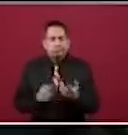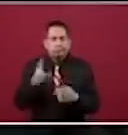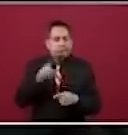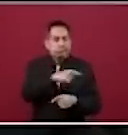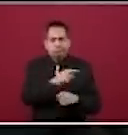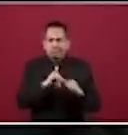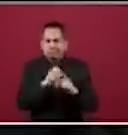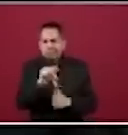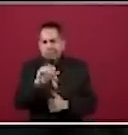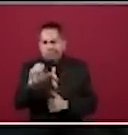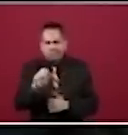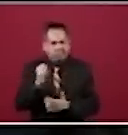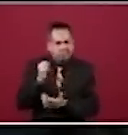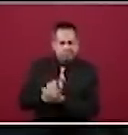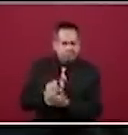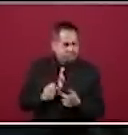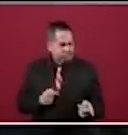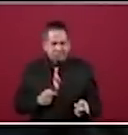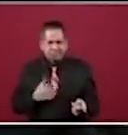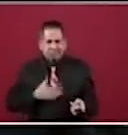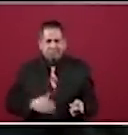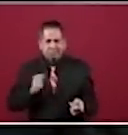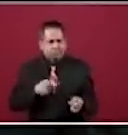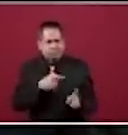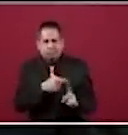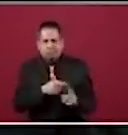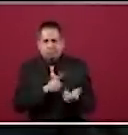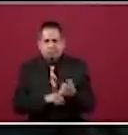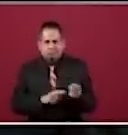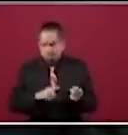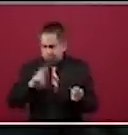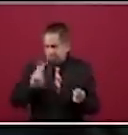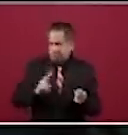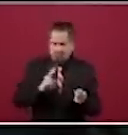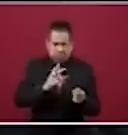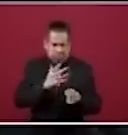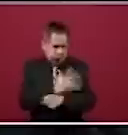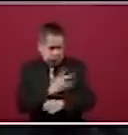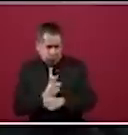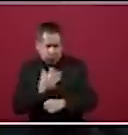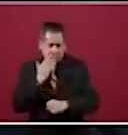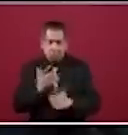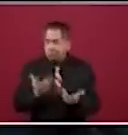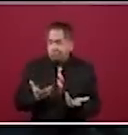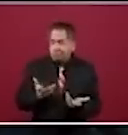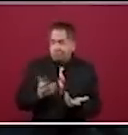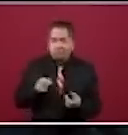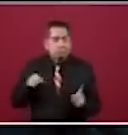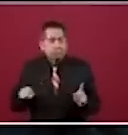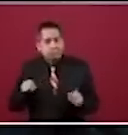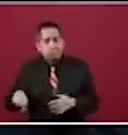civil que no sabemos qué tan cierta o seria sean, y tienen que andar